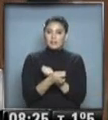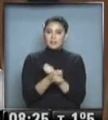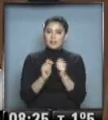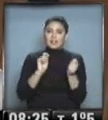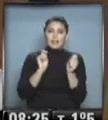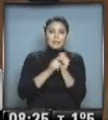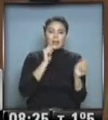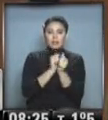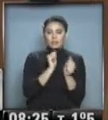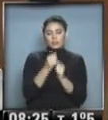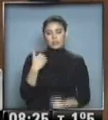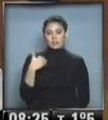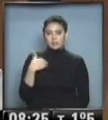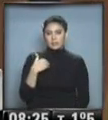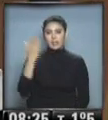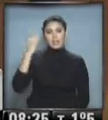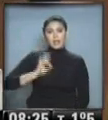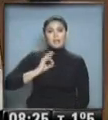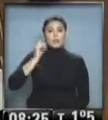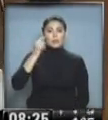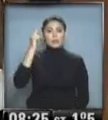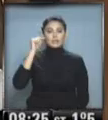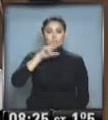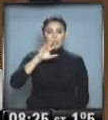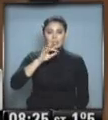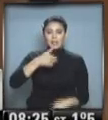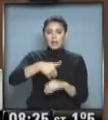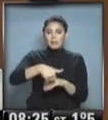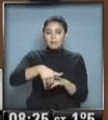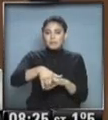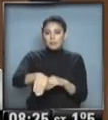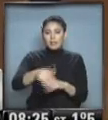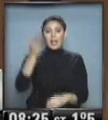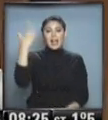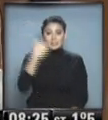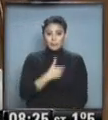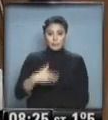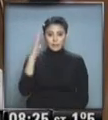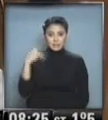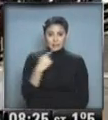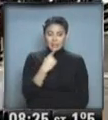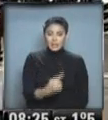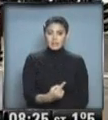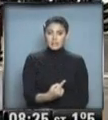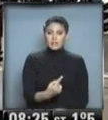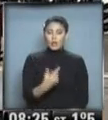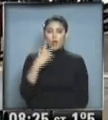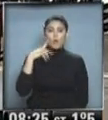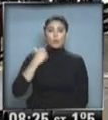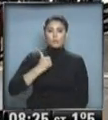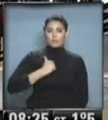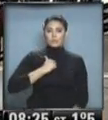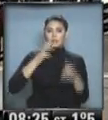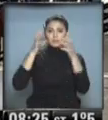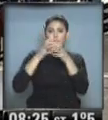que ha tenido la historia de nuestro país. Desde 1930 en adelante, como lo dijo ayer la presidenta, las Fuerzas Armadas